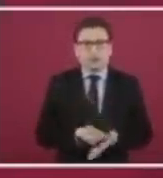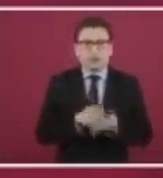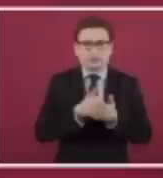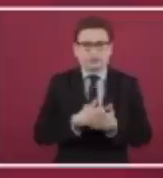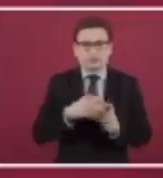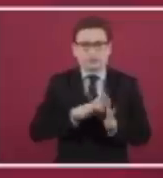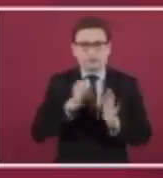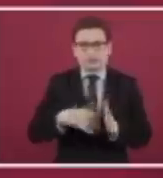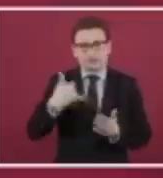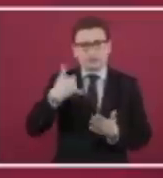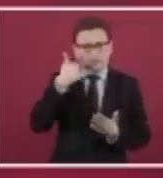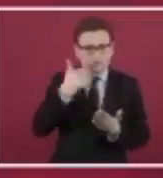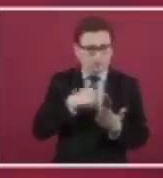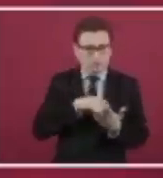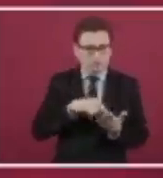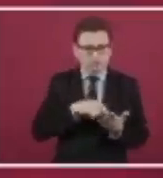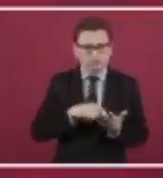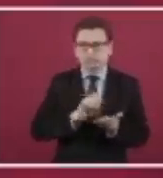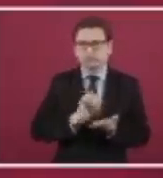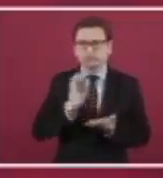teléfono.